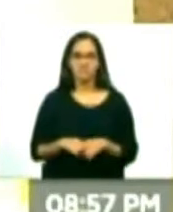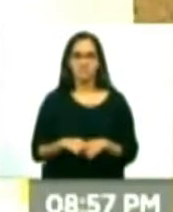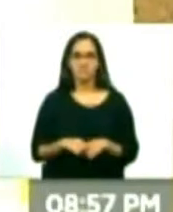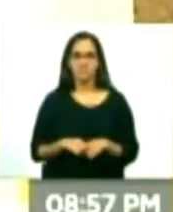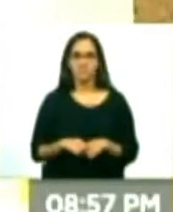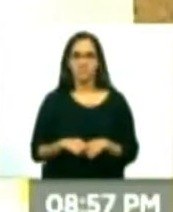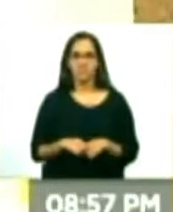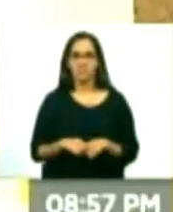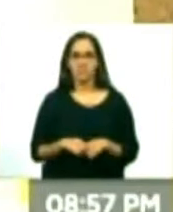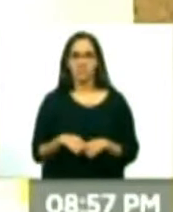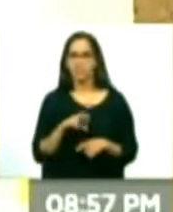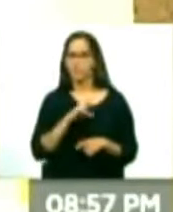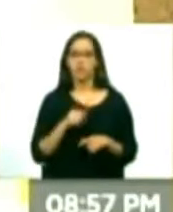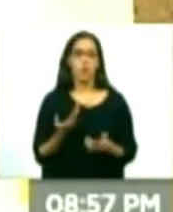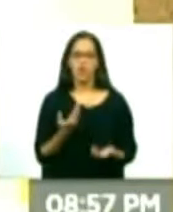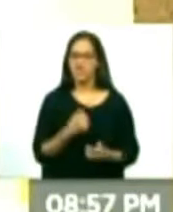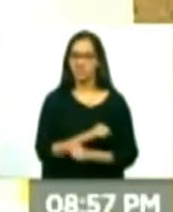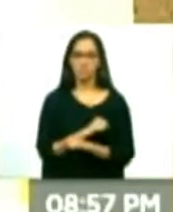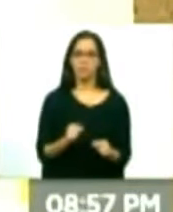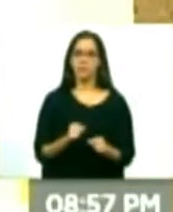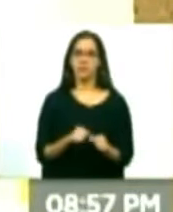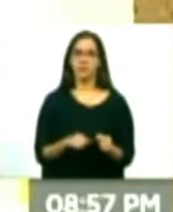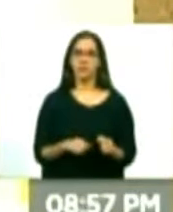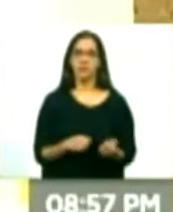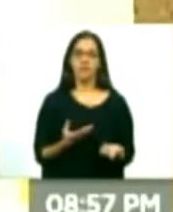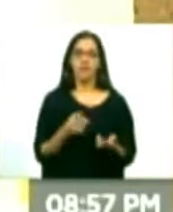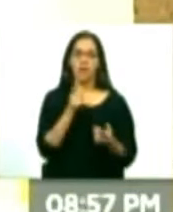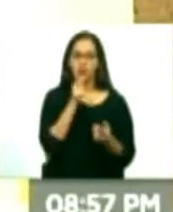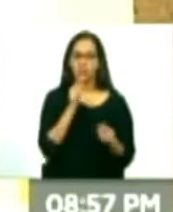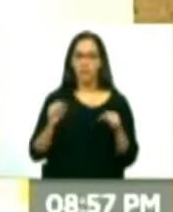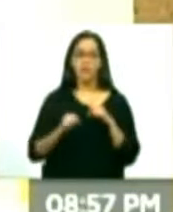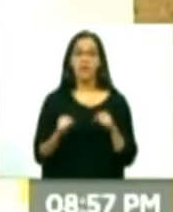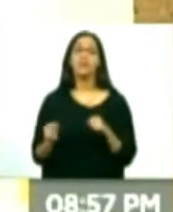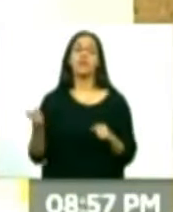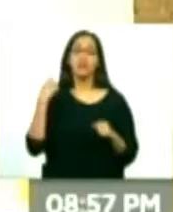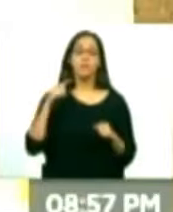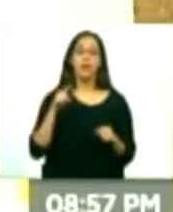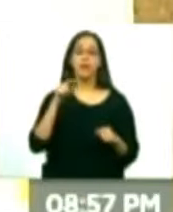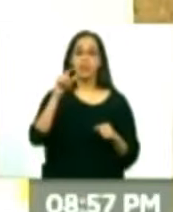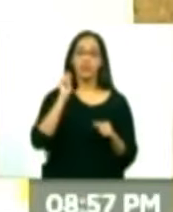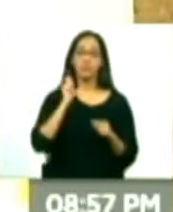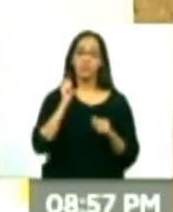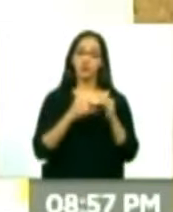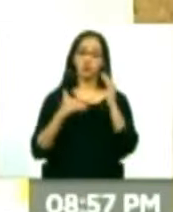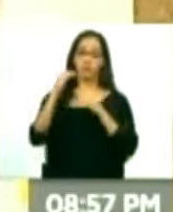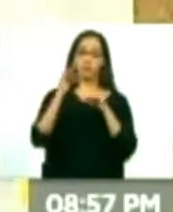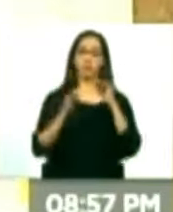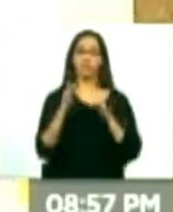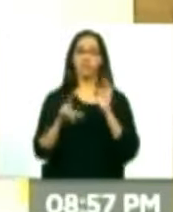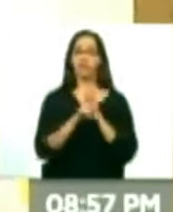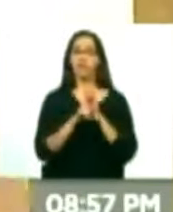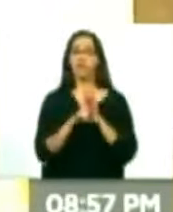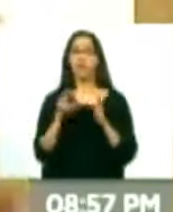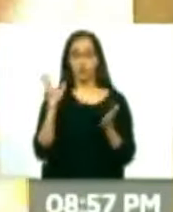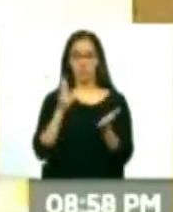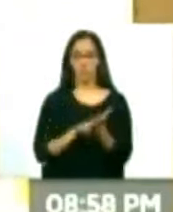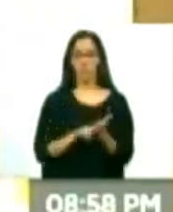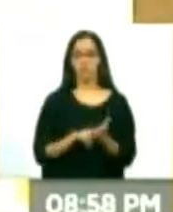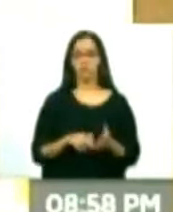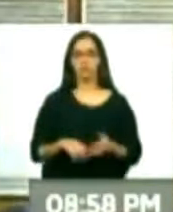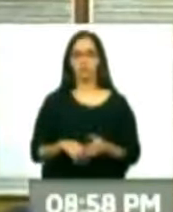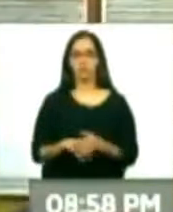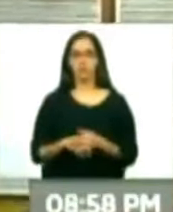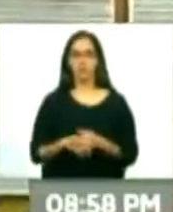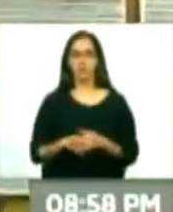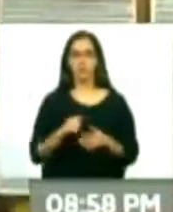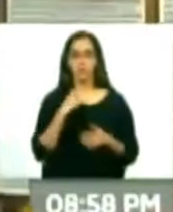No le impide para nada realizar la consulta que está promoviendo, y para rematar el TCJ legítimo lo confirmaría. Después dicen